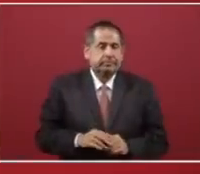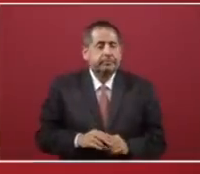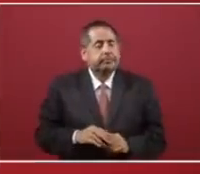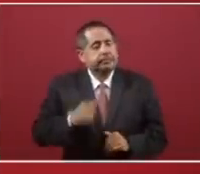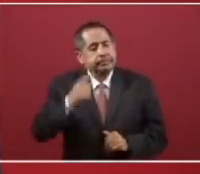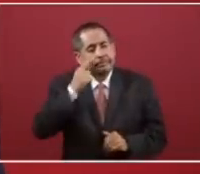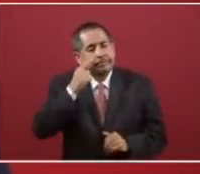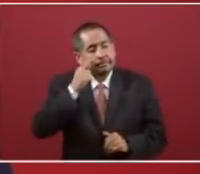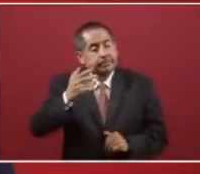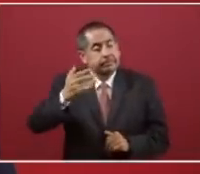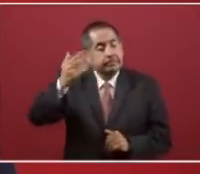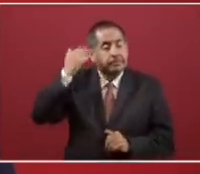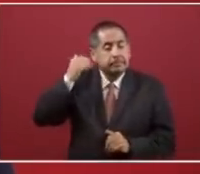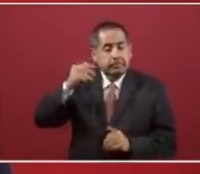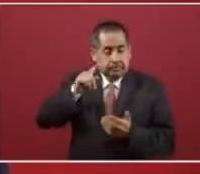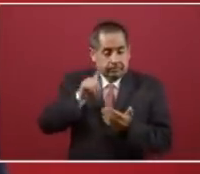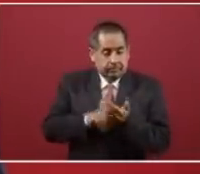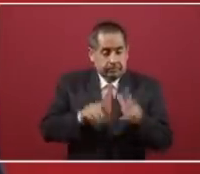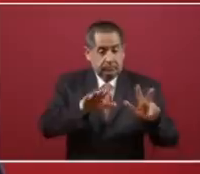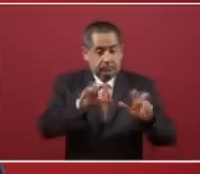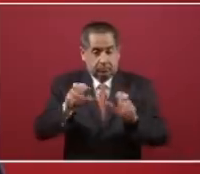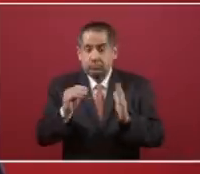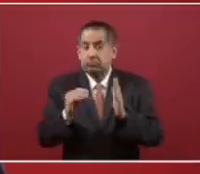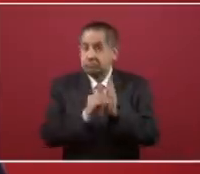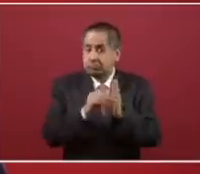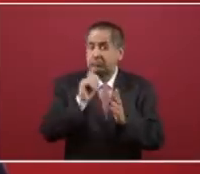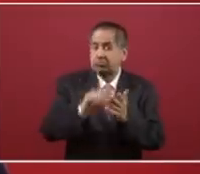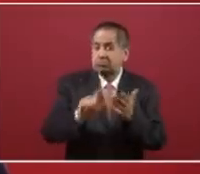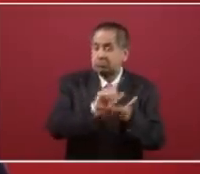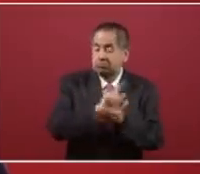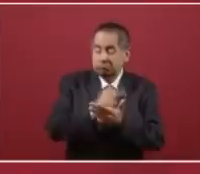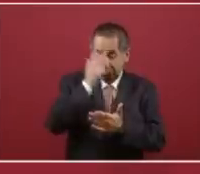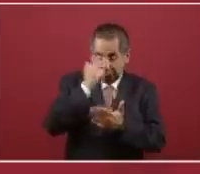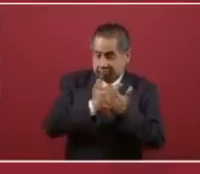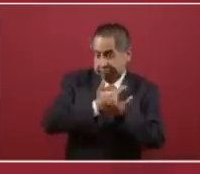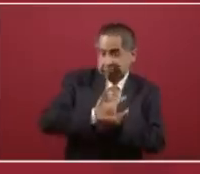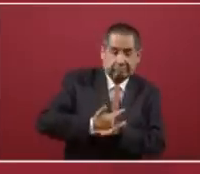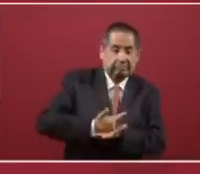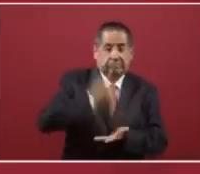en la constitución de 1857